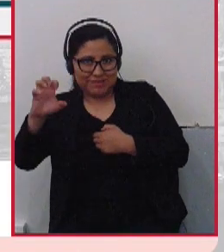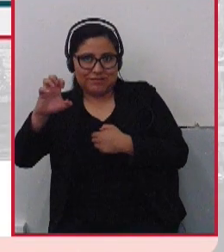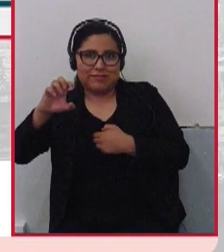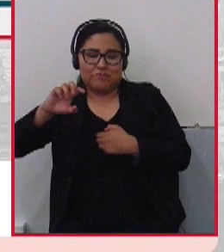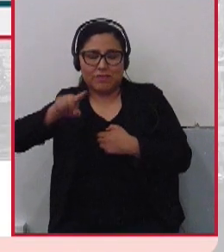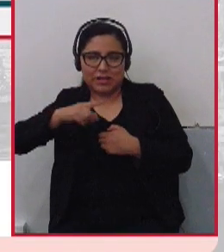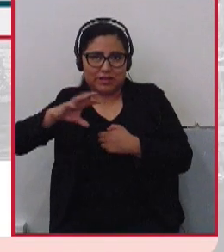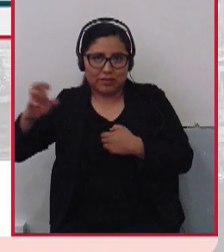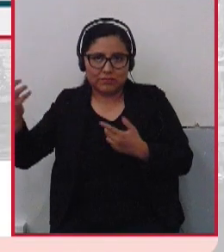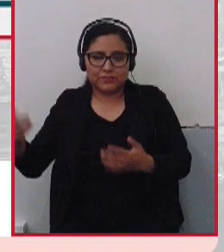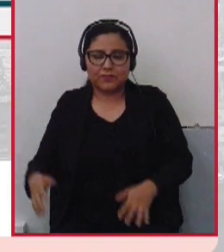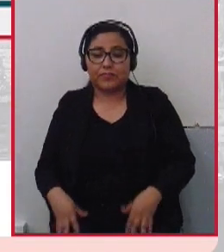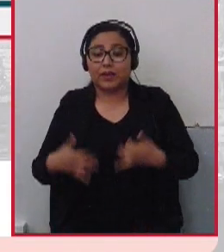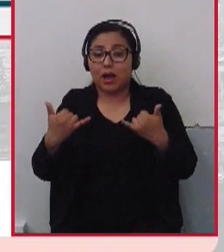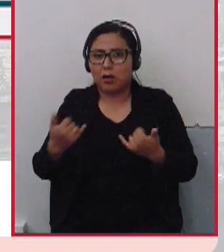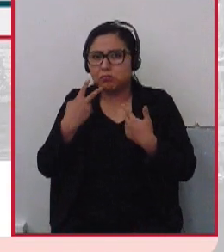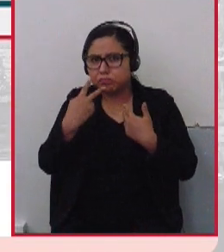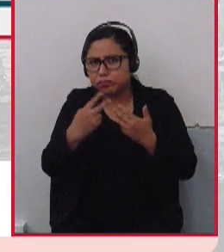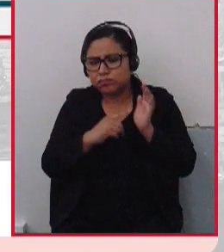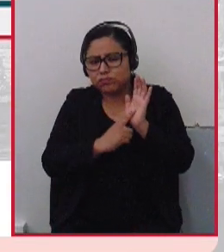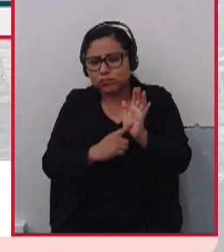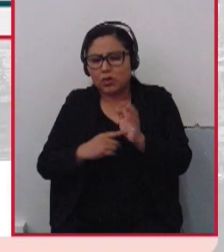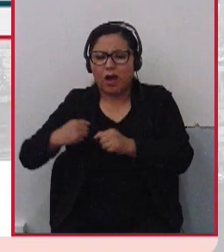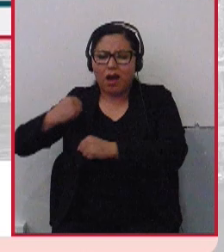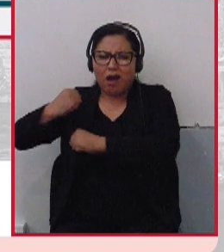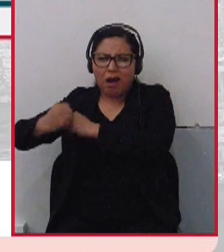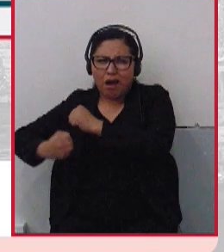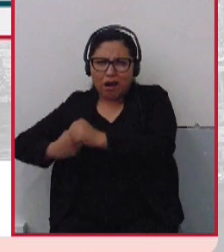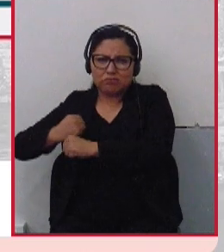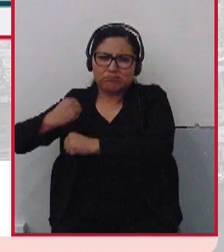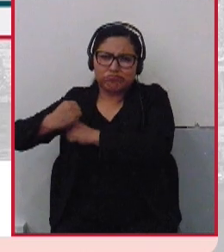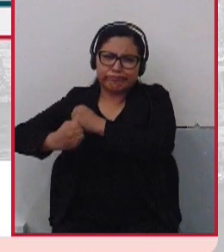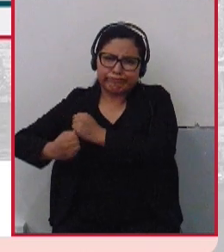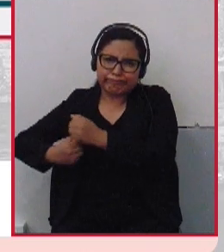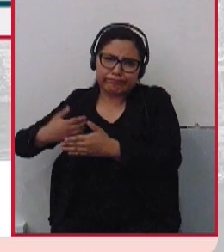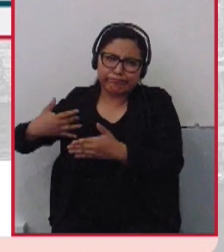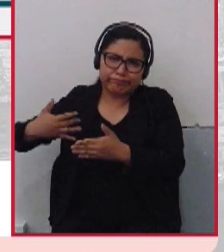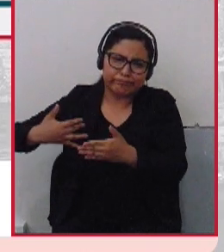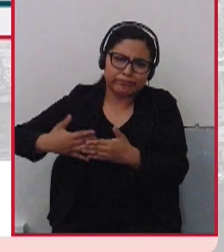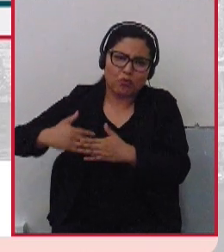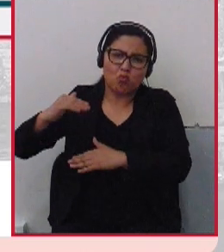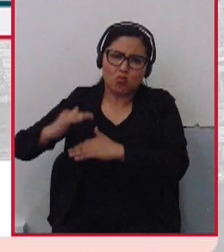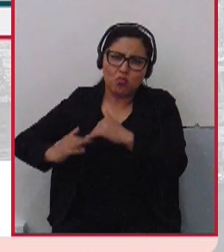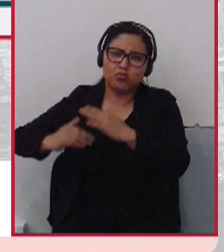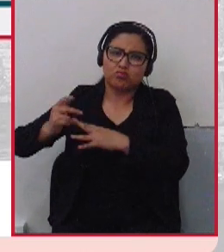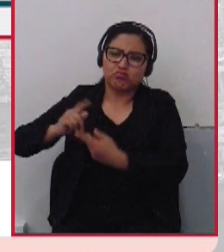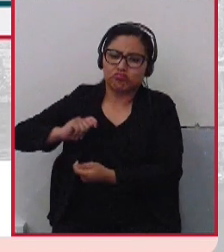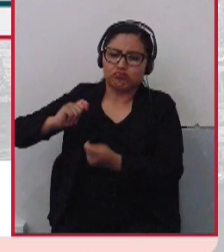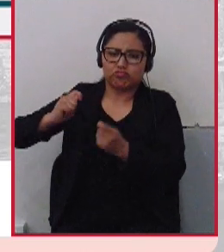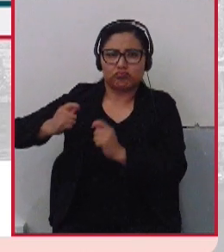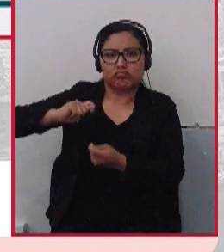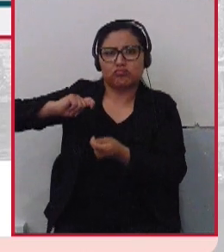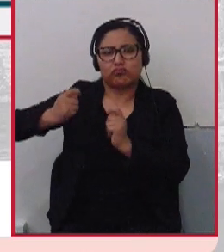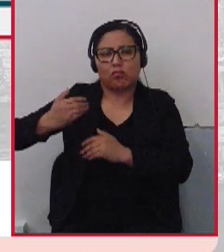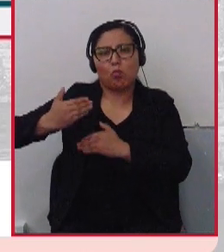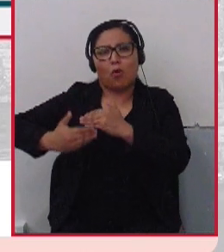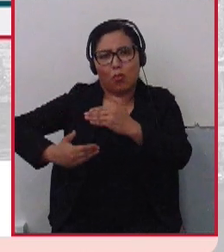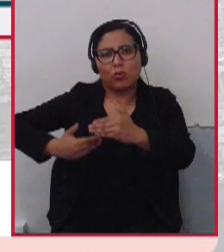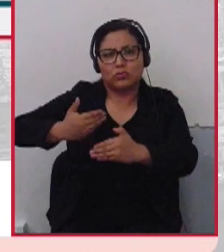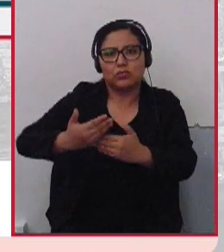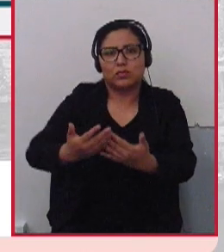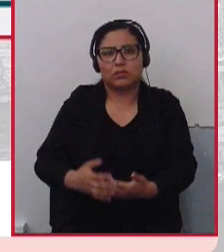Ahí pueden ustedes observar los años de construcción, cómo han ido evolucionando.